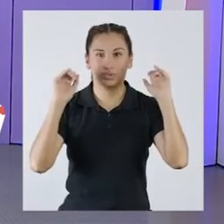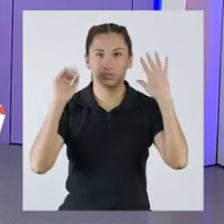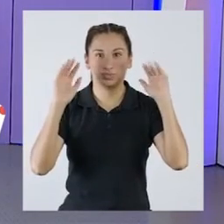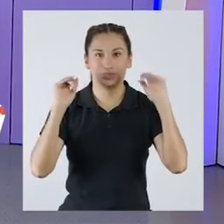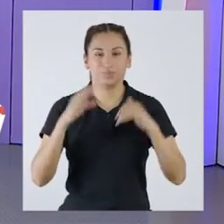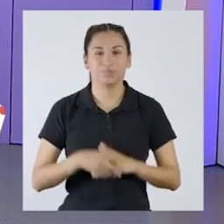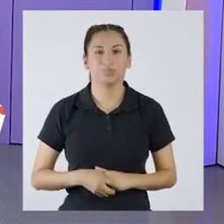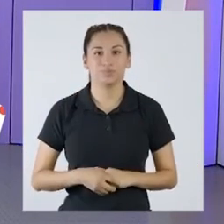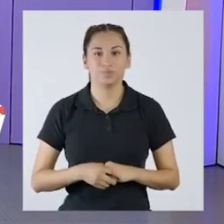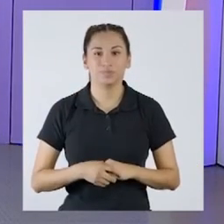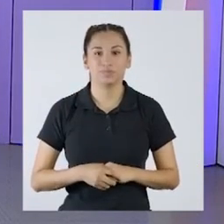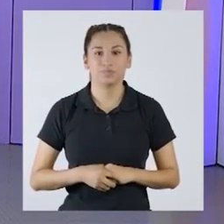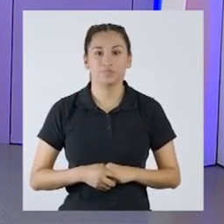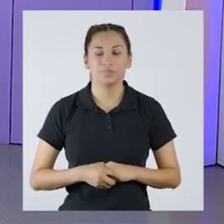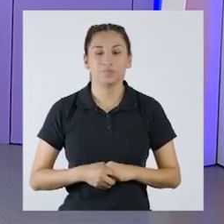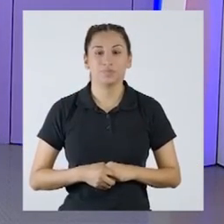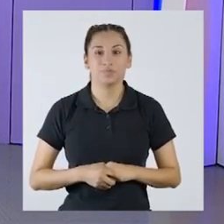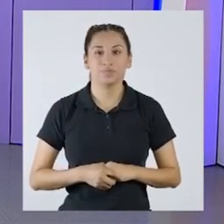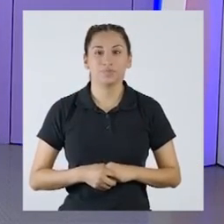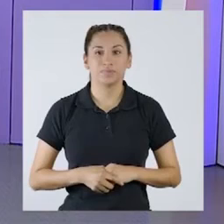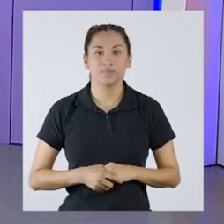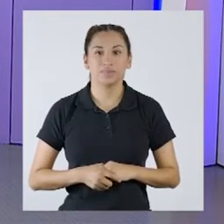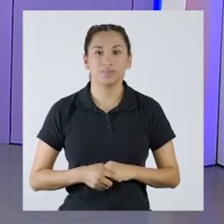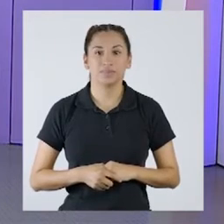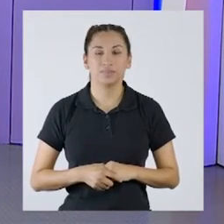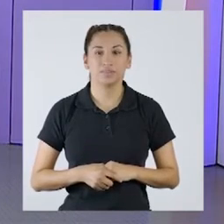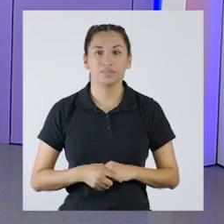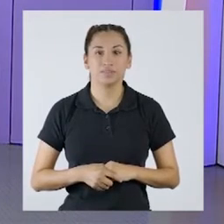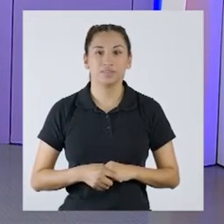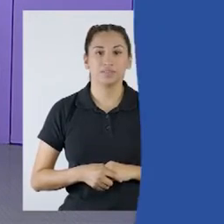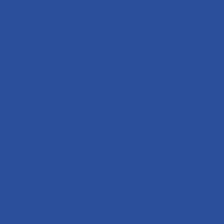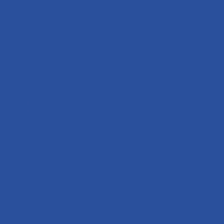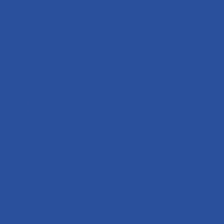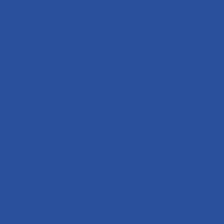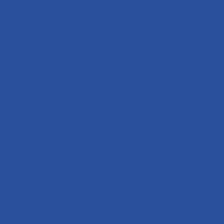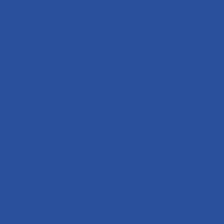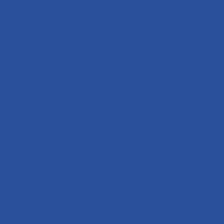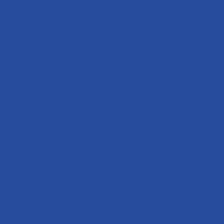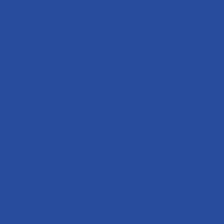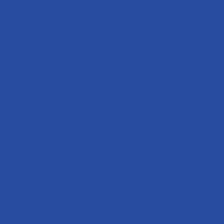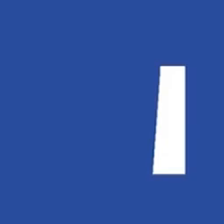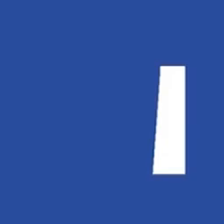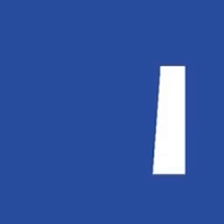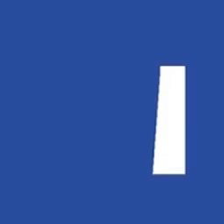chao. Regarem, regarem.